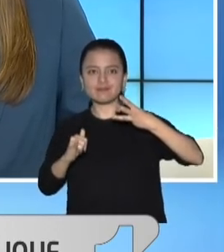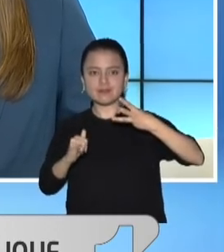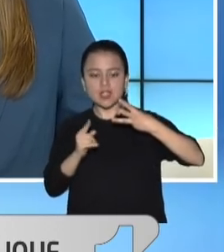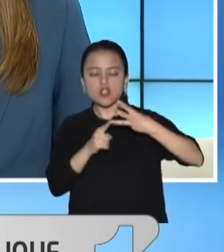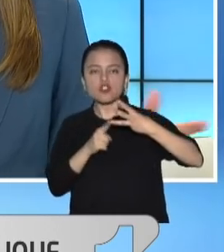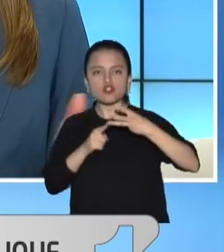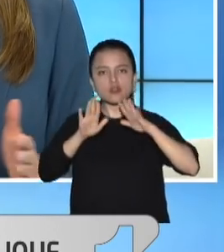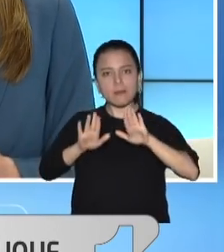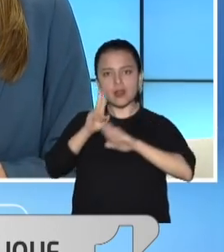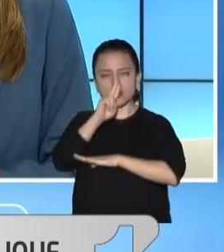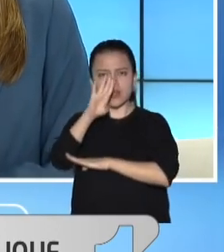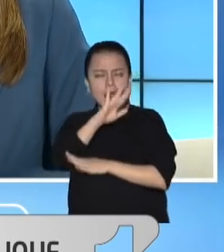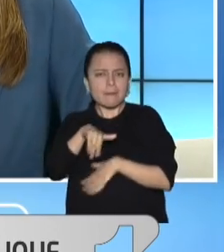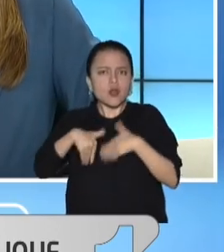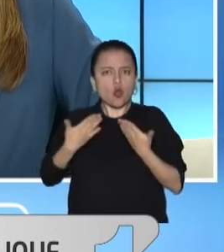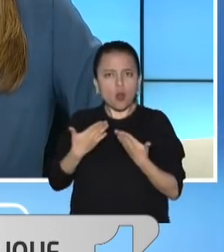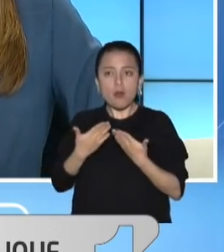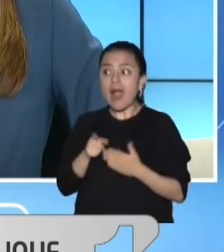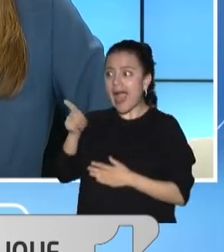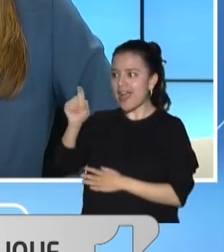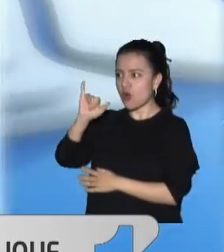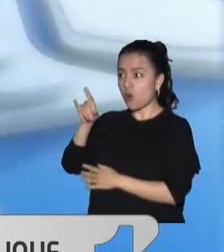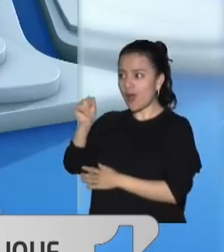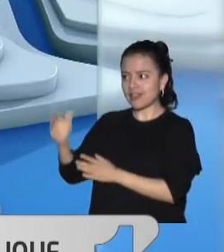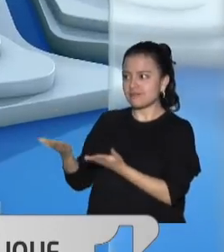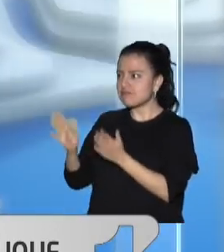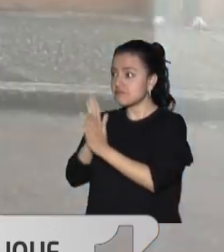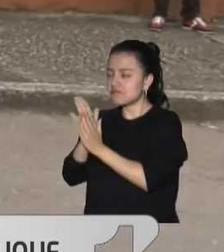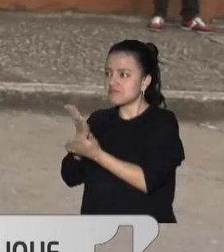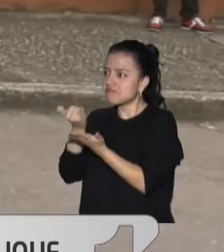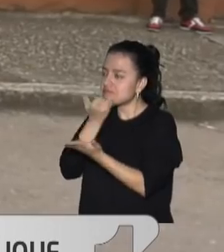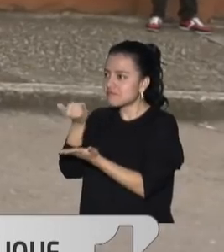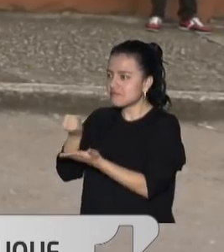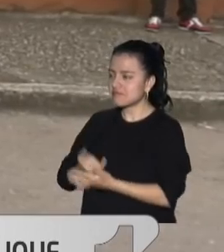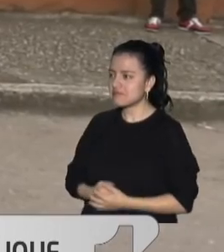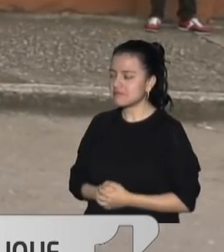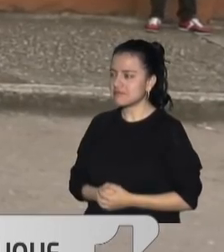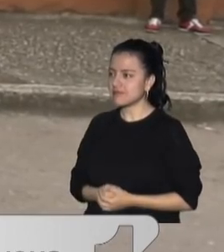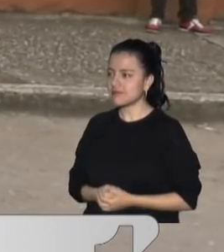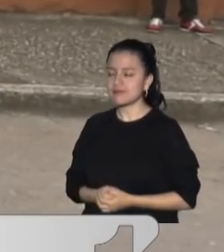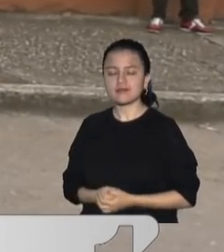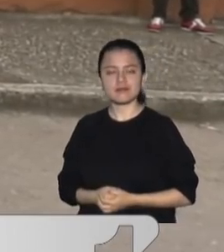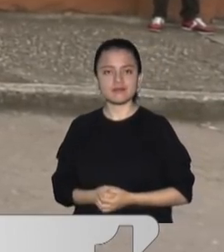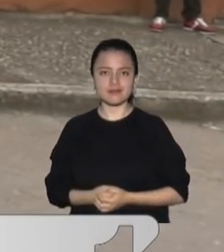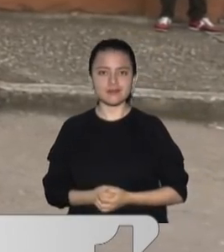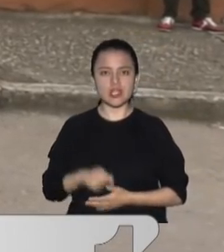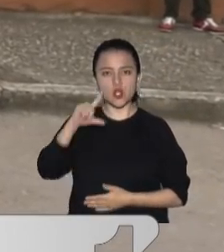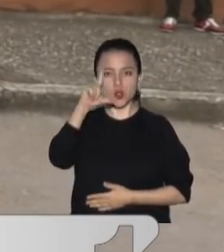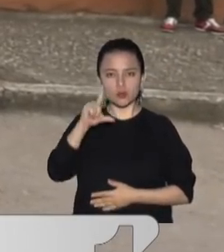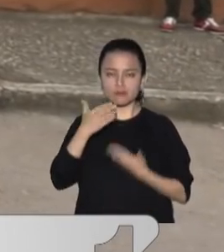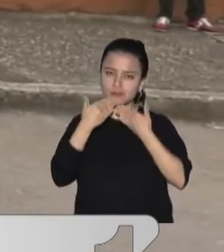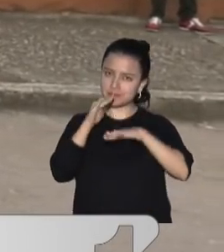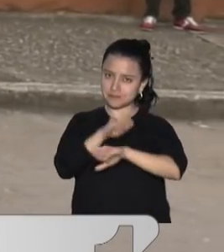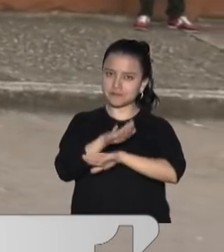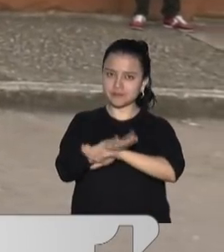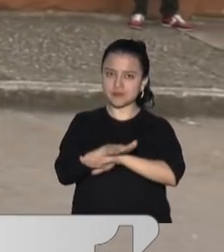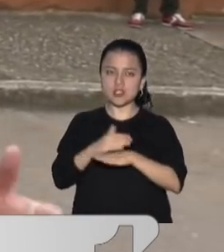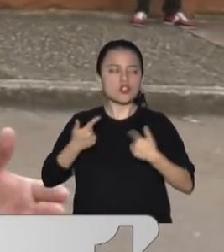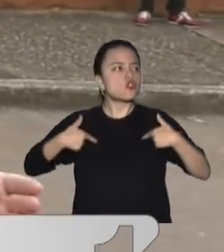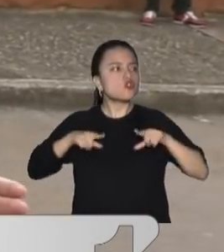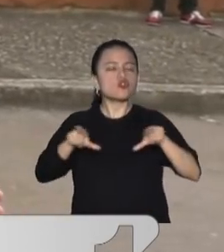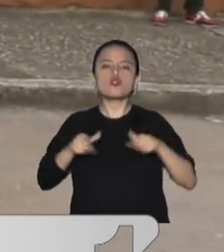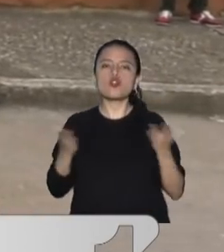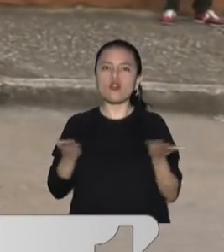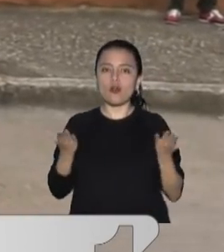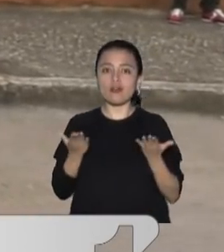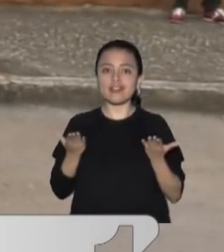con los representantes del Comité de Paro. Juan Armando. Luisa Fernanda, buenas tardes. La saludo